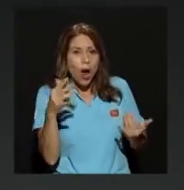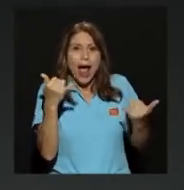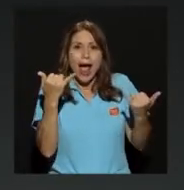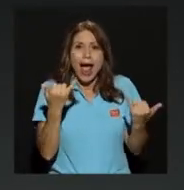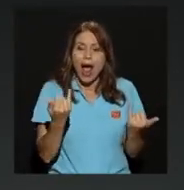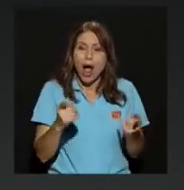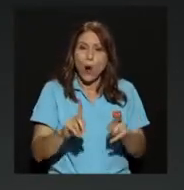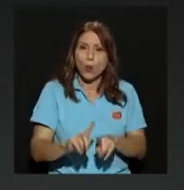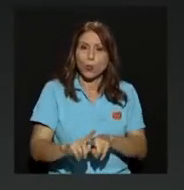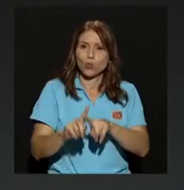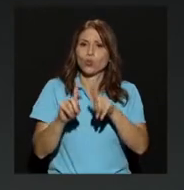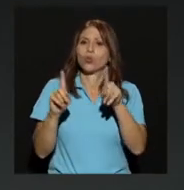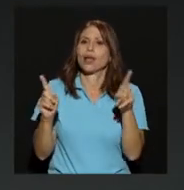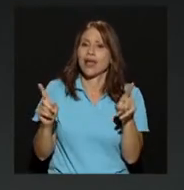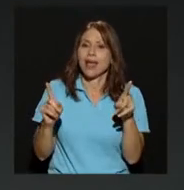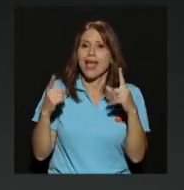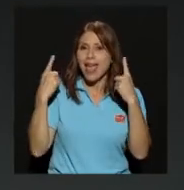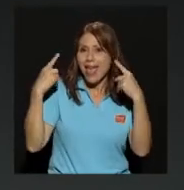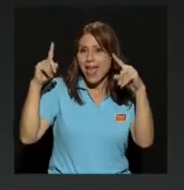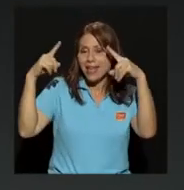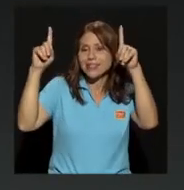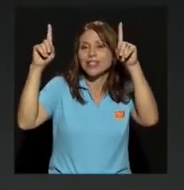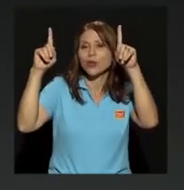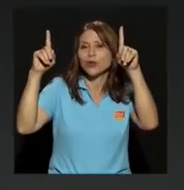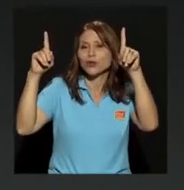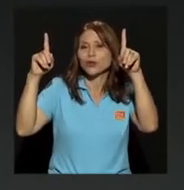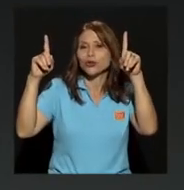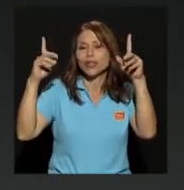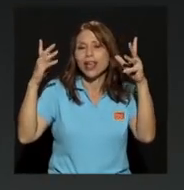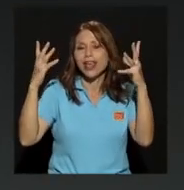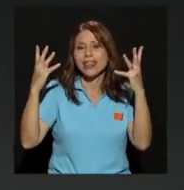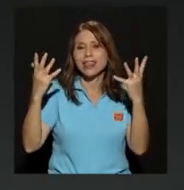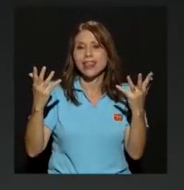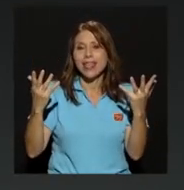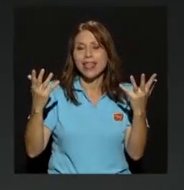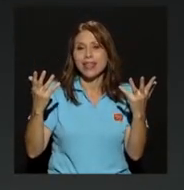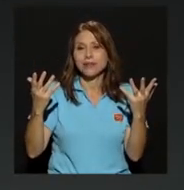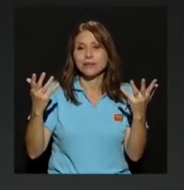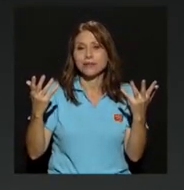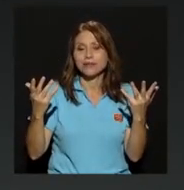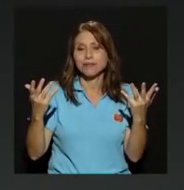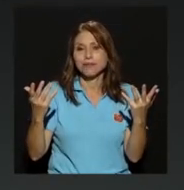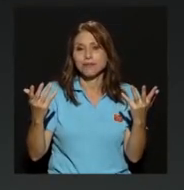los éxitos de colocar